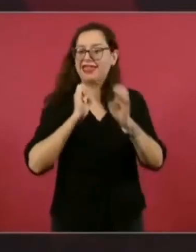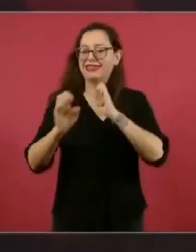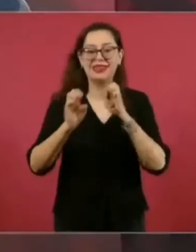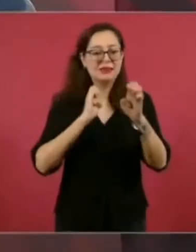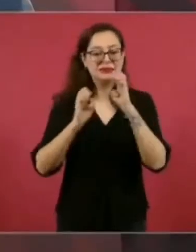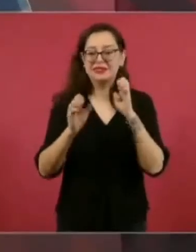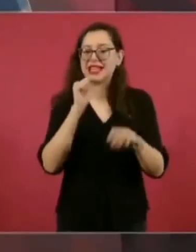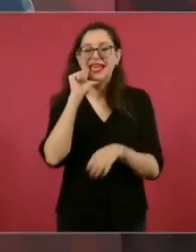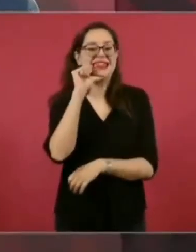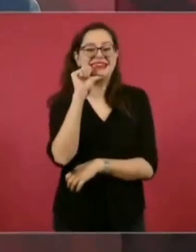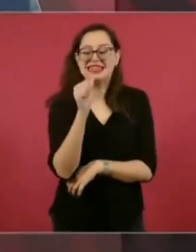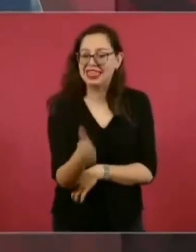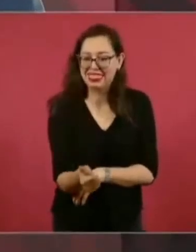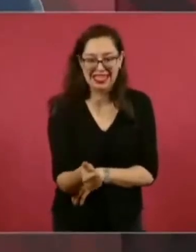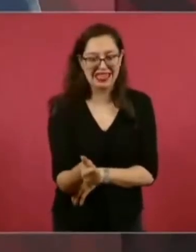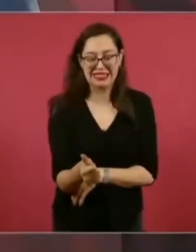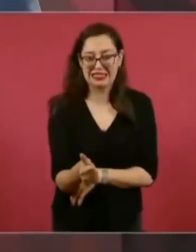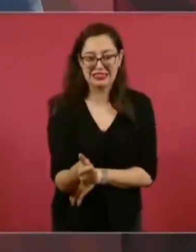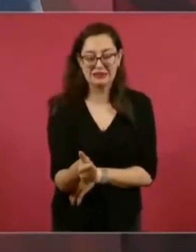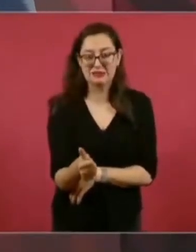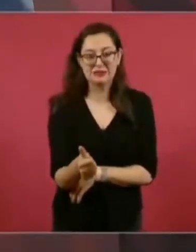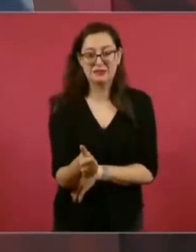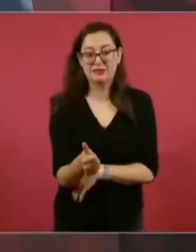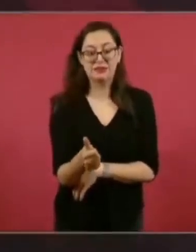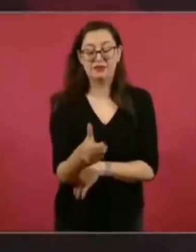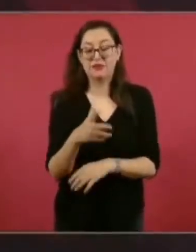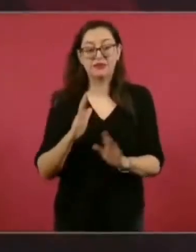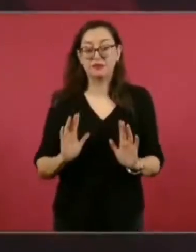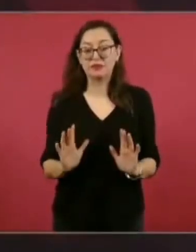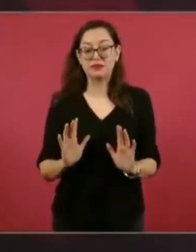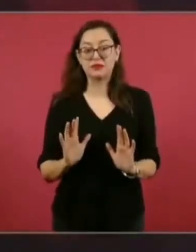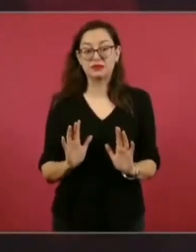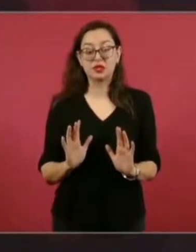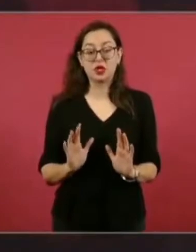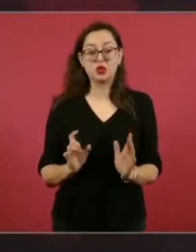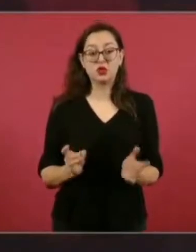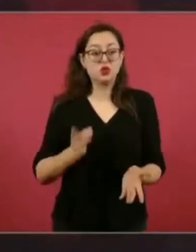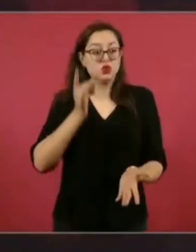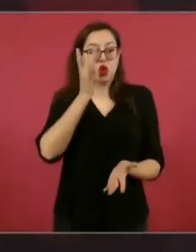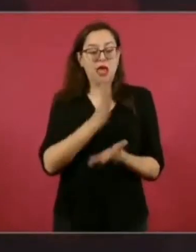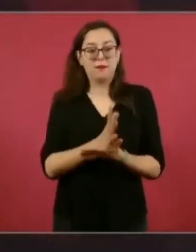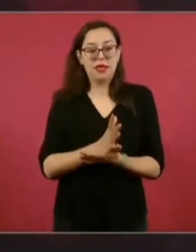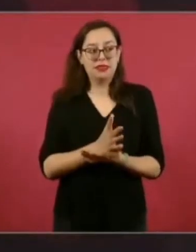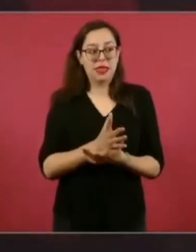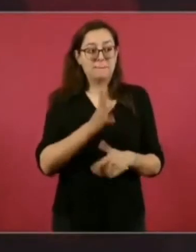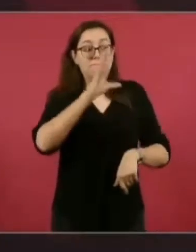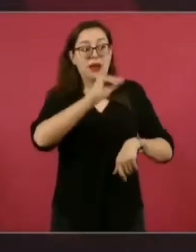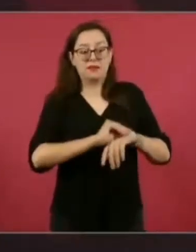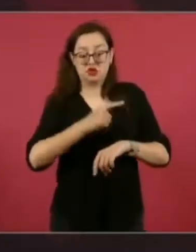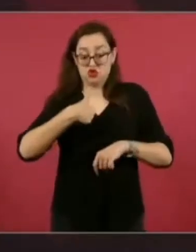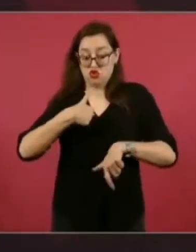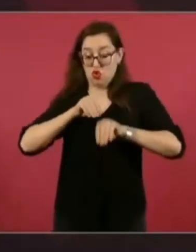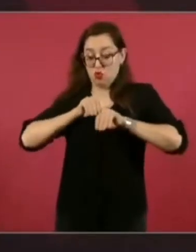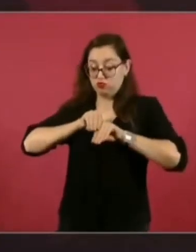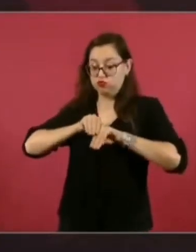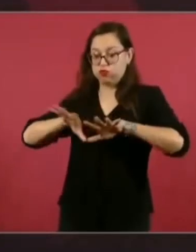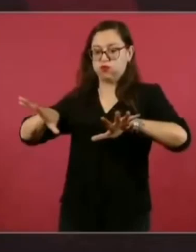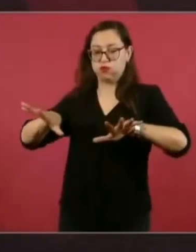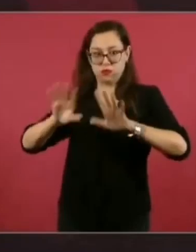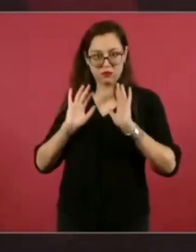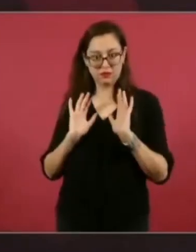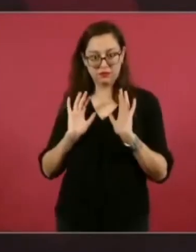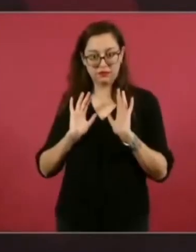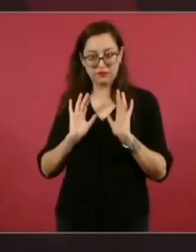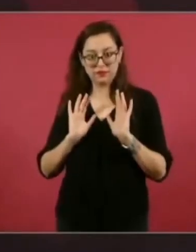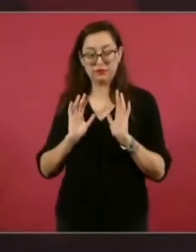era porque Calderón ya había presentado iniciativas de reforma a